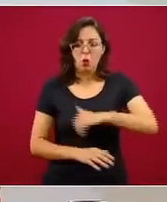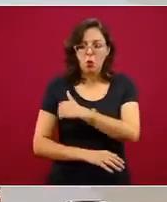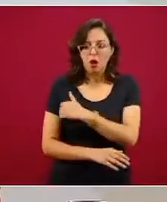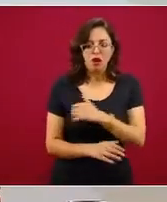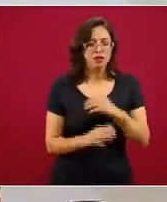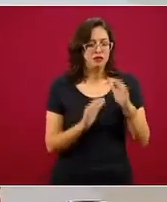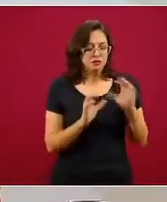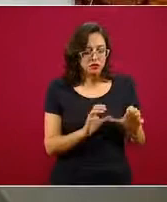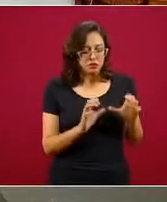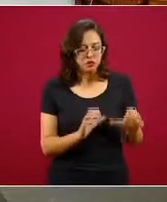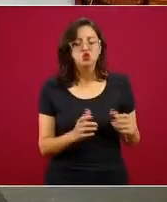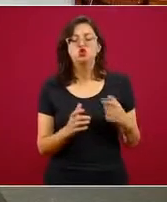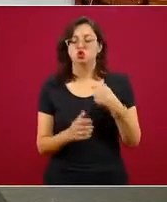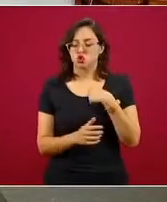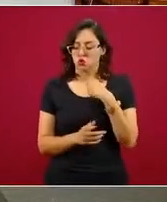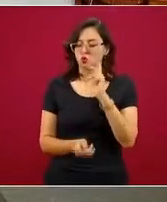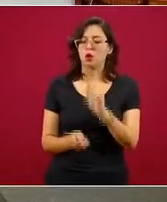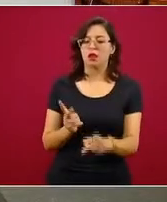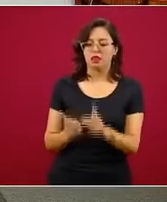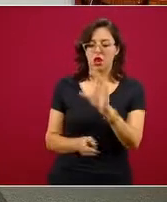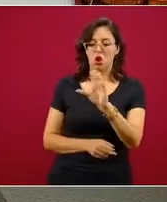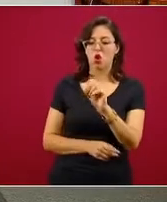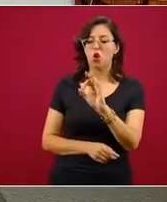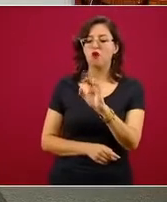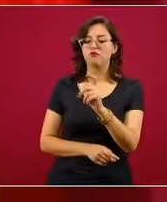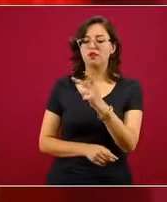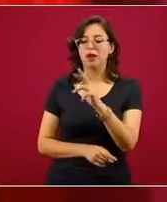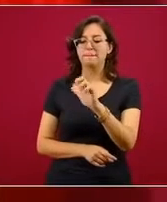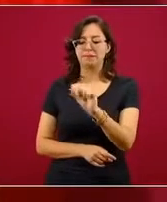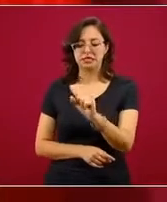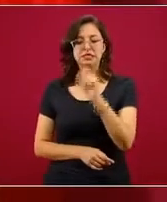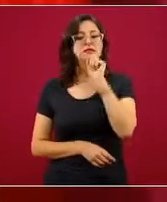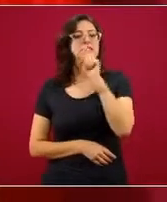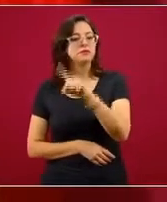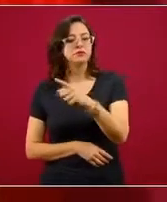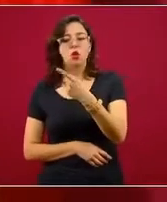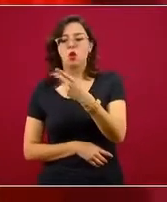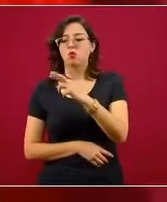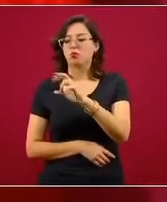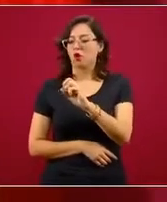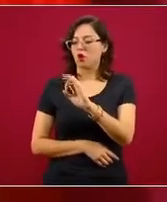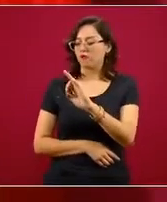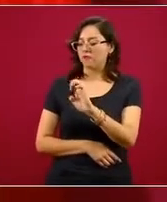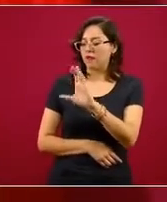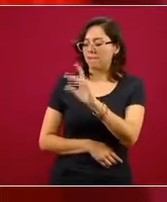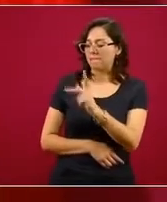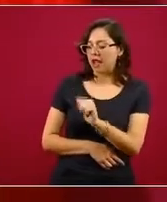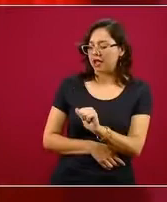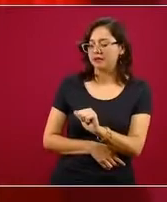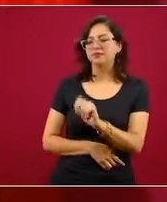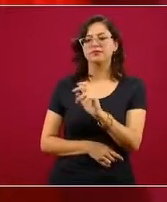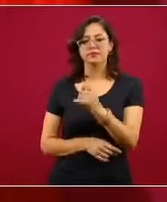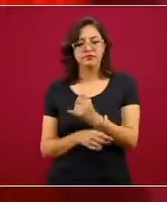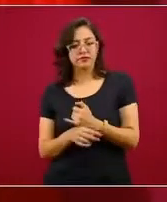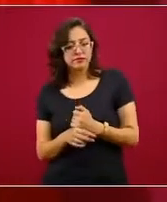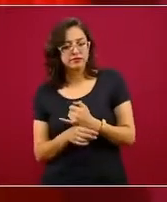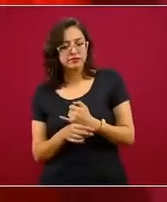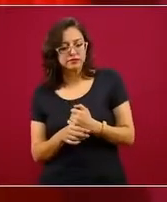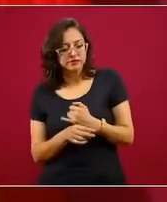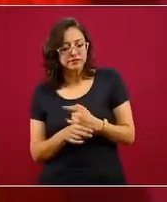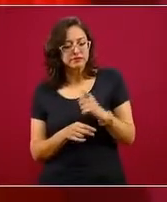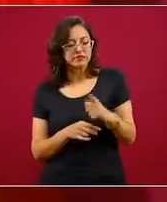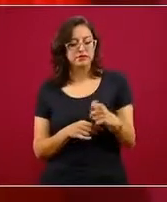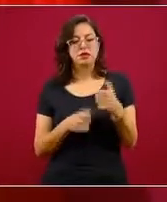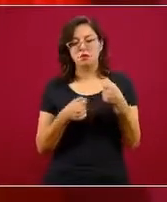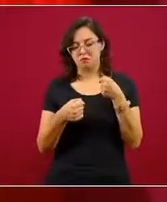con COFEPRIS y vamos a hacer la extensión también hacia Profepa para investigar, y su investigación periodística